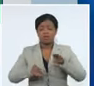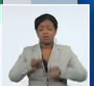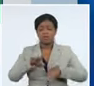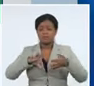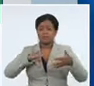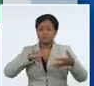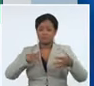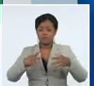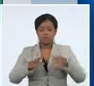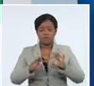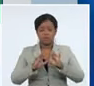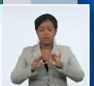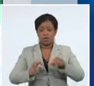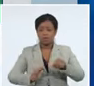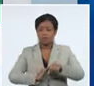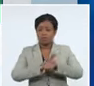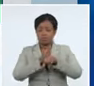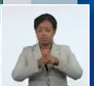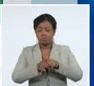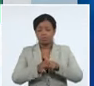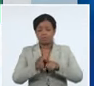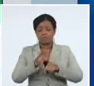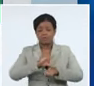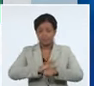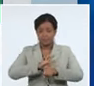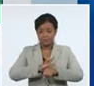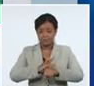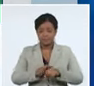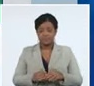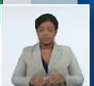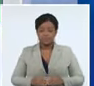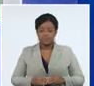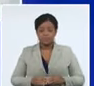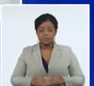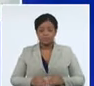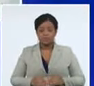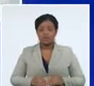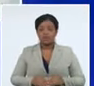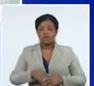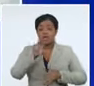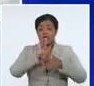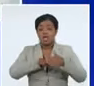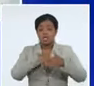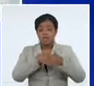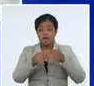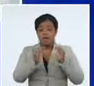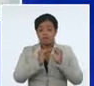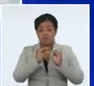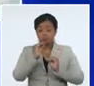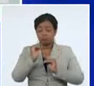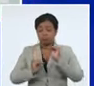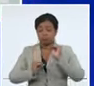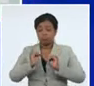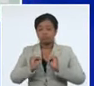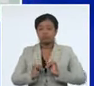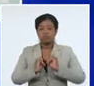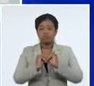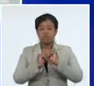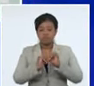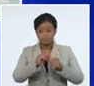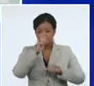en la evolución de su enfermedad. El gráfico con el comportamiento de los casos